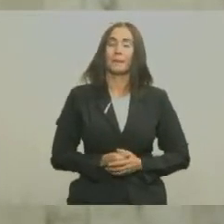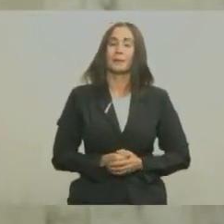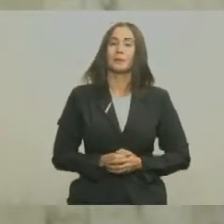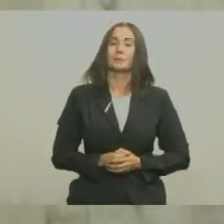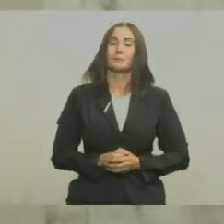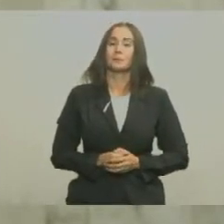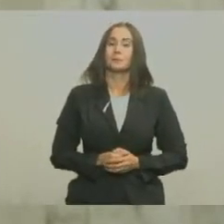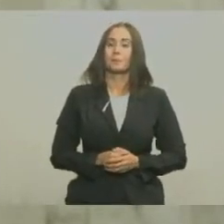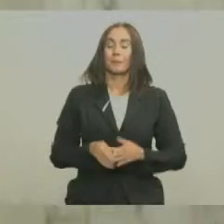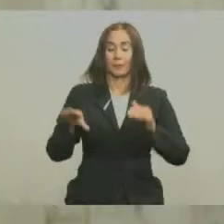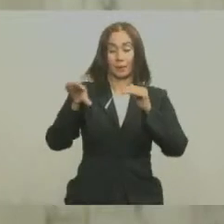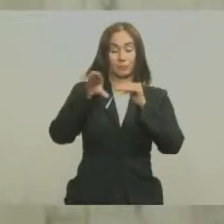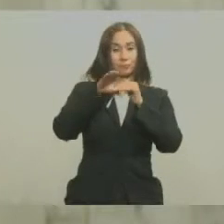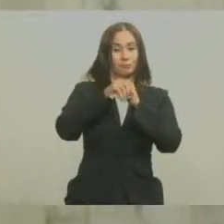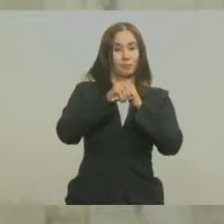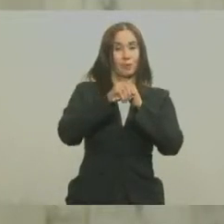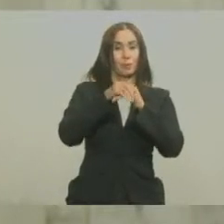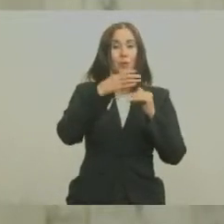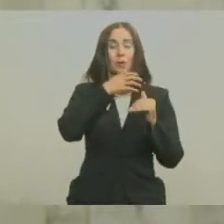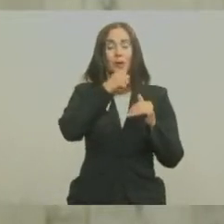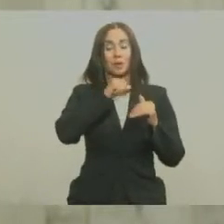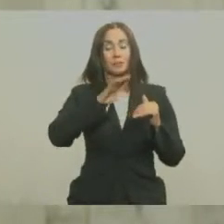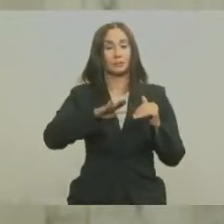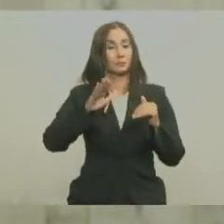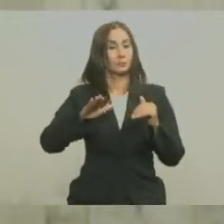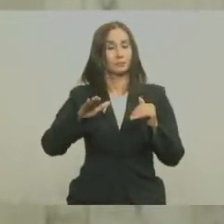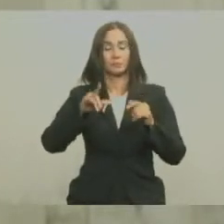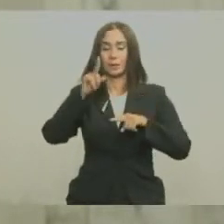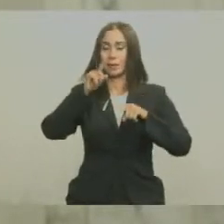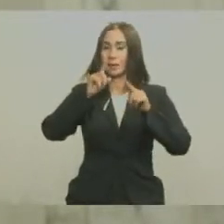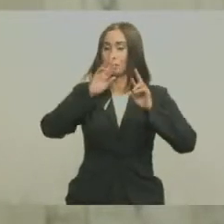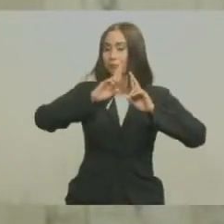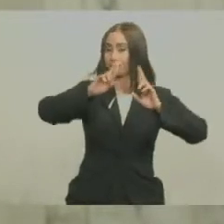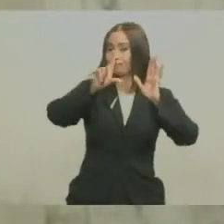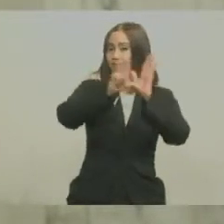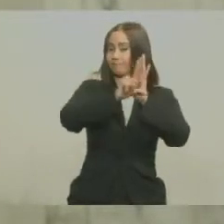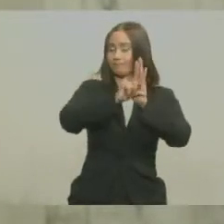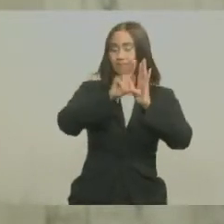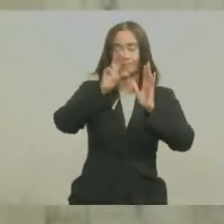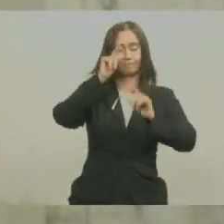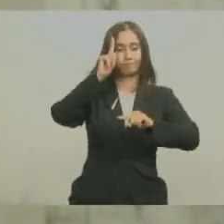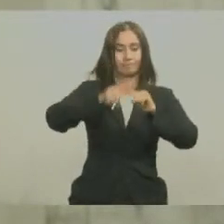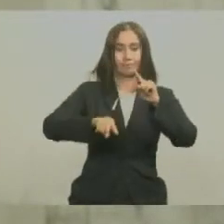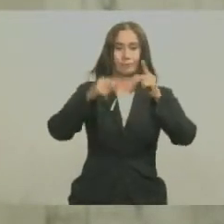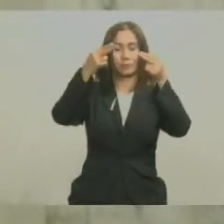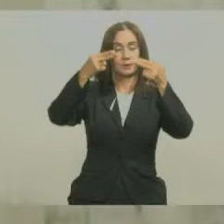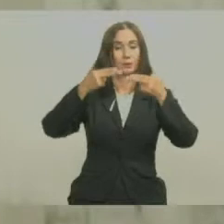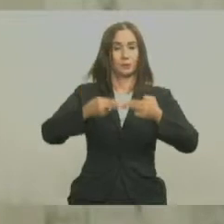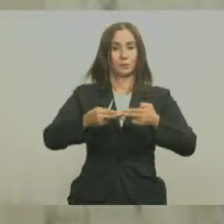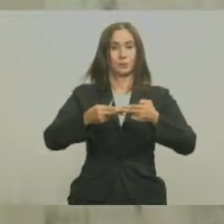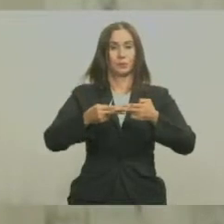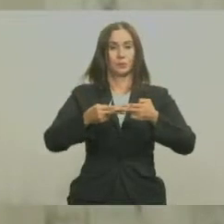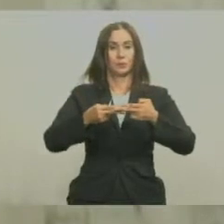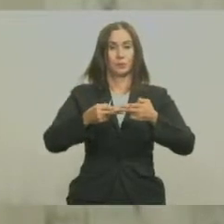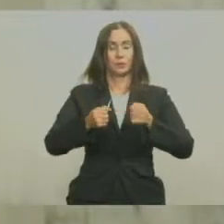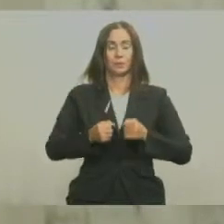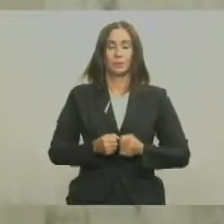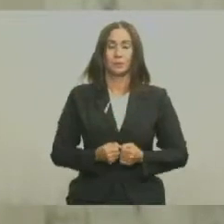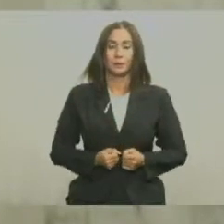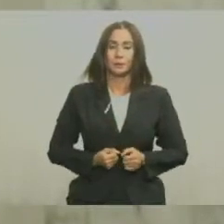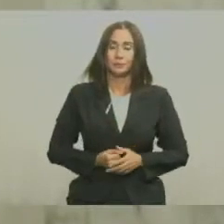Las uniones tempranas son una violación grave a los derechos humanos y al don de la